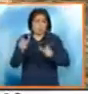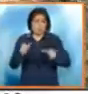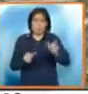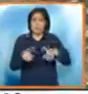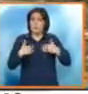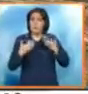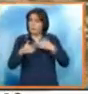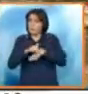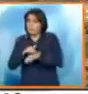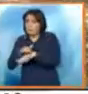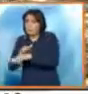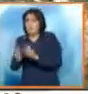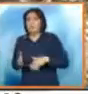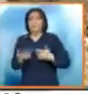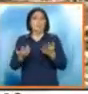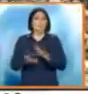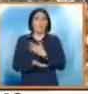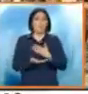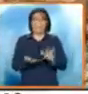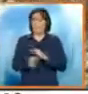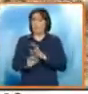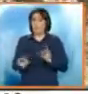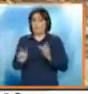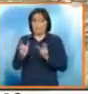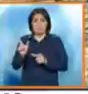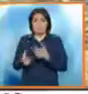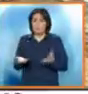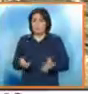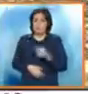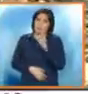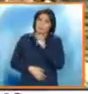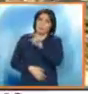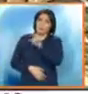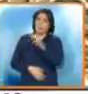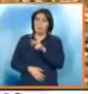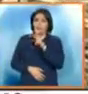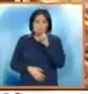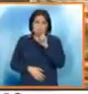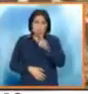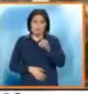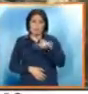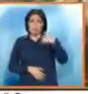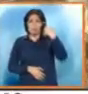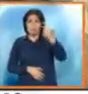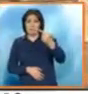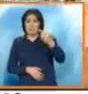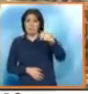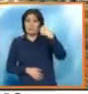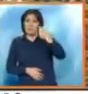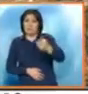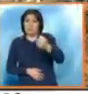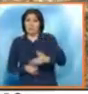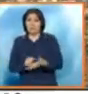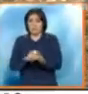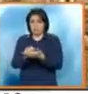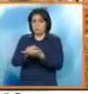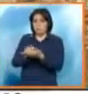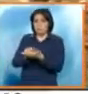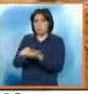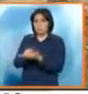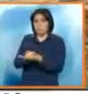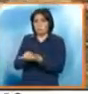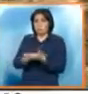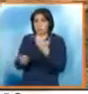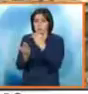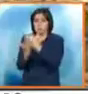personas que se han quedado en la nada. Lo que vemos en la parte de atrás es el empadronamiento que se está haciendo en